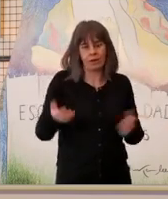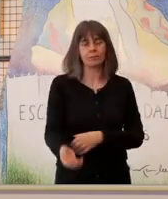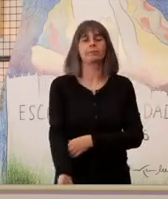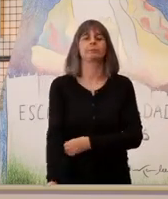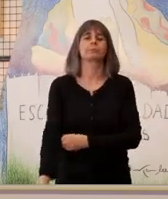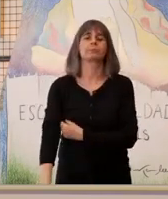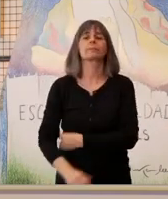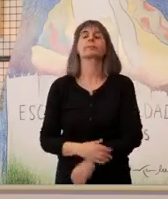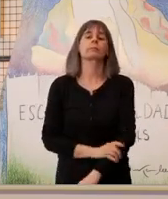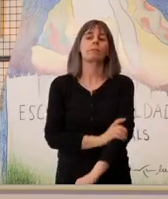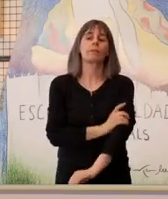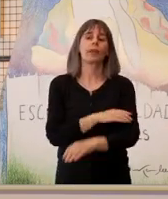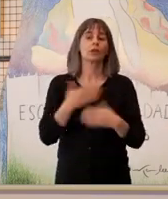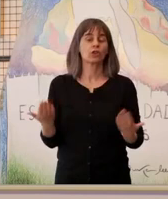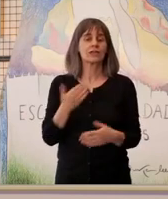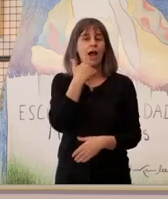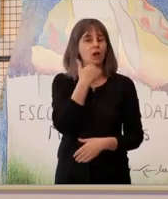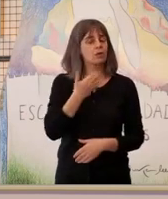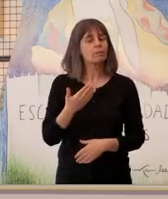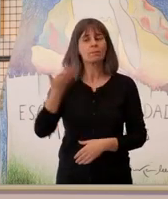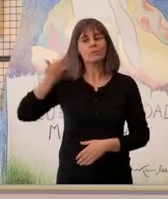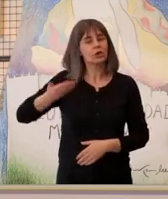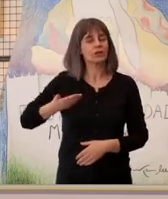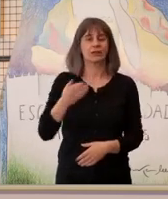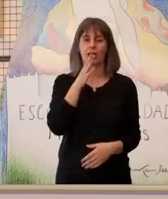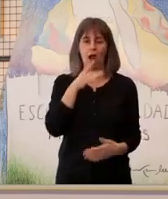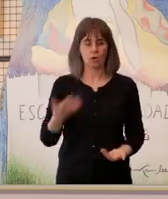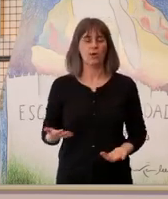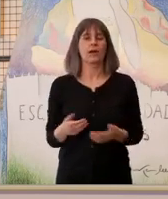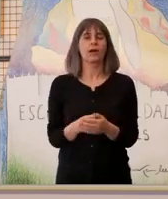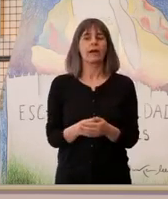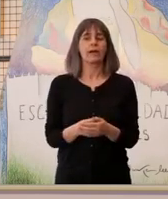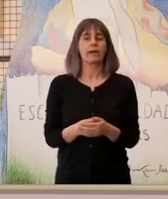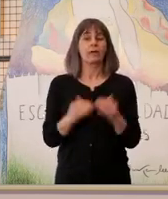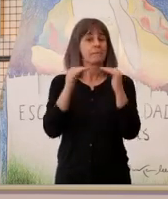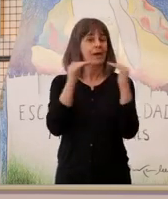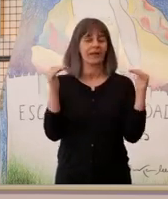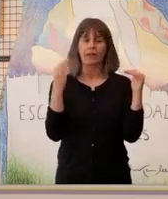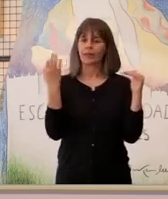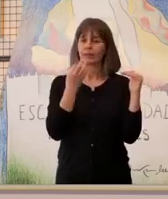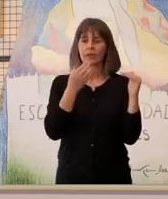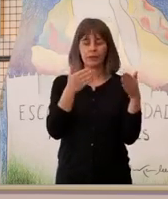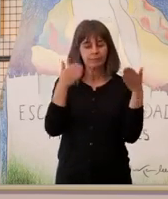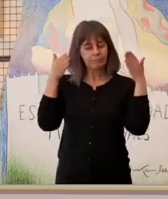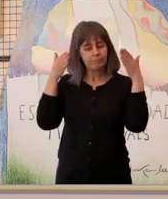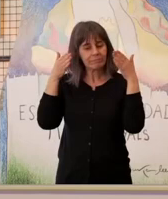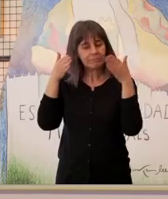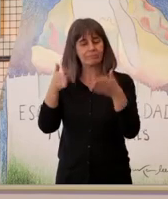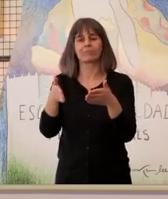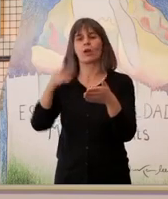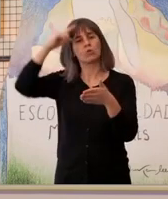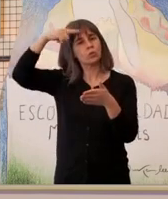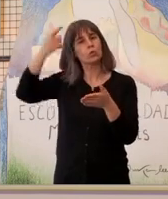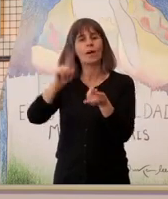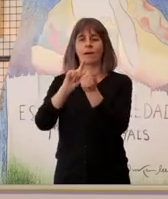como cosa esencial en este momento a mí me parece que la paridad tiene ya que enfocar el cambio cultural